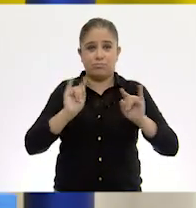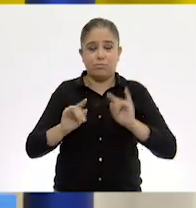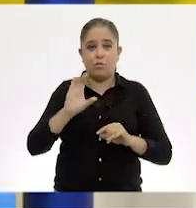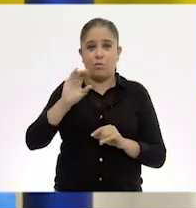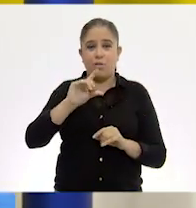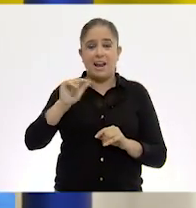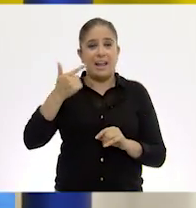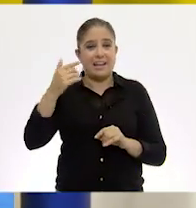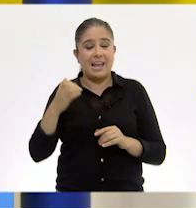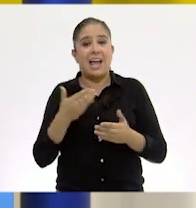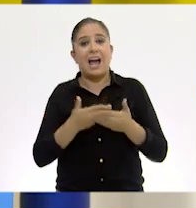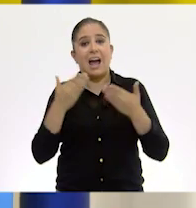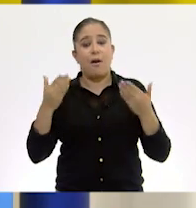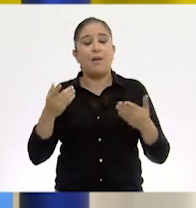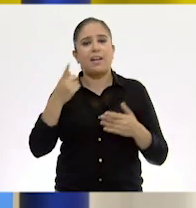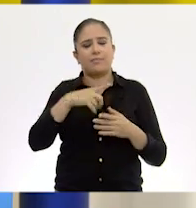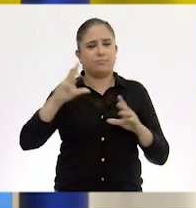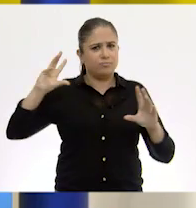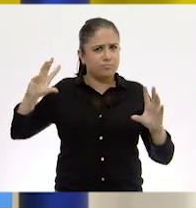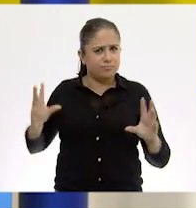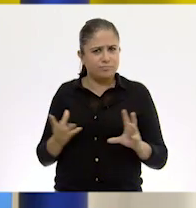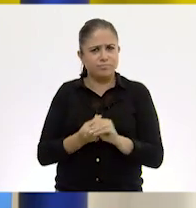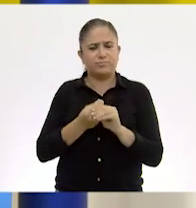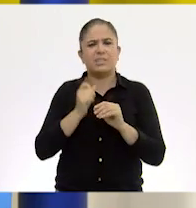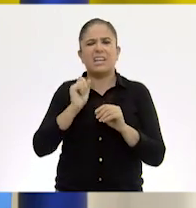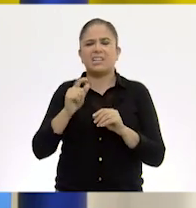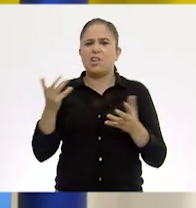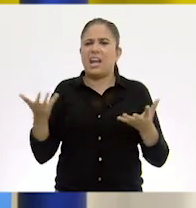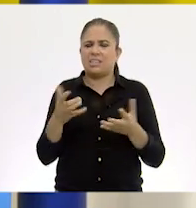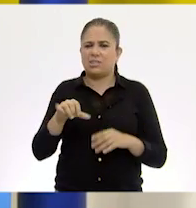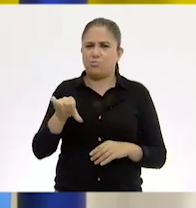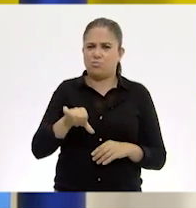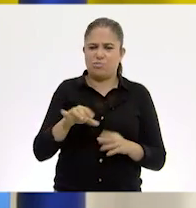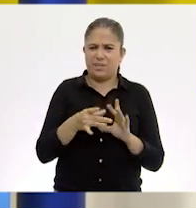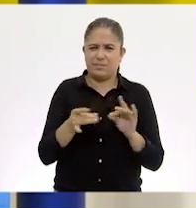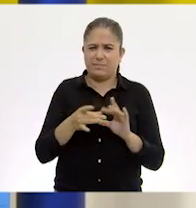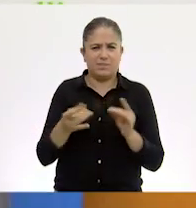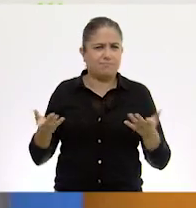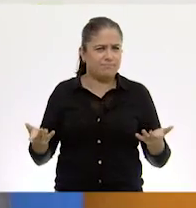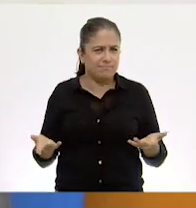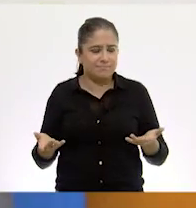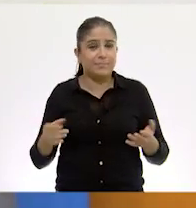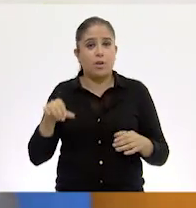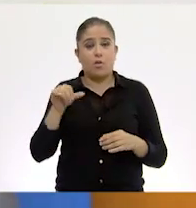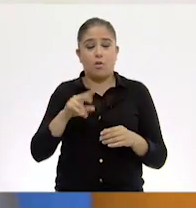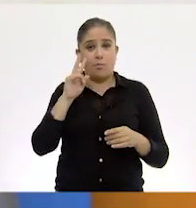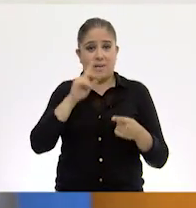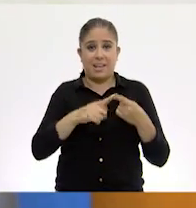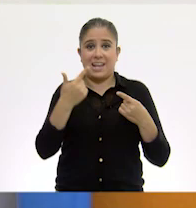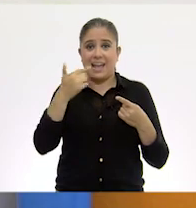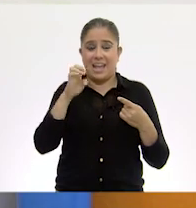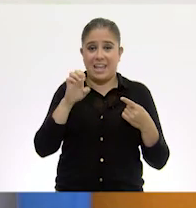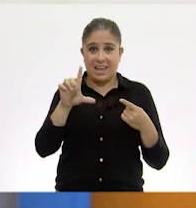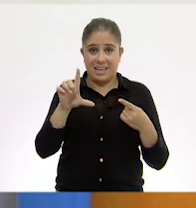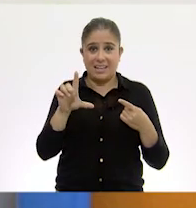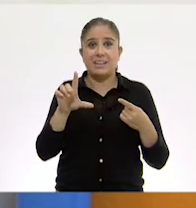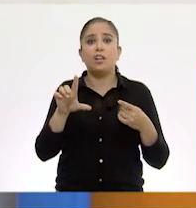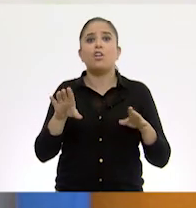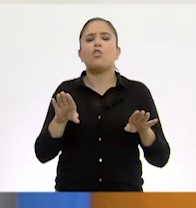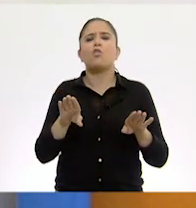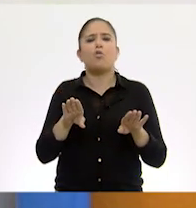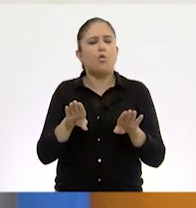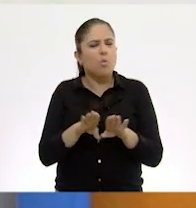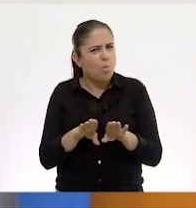bueno, ahora vamos a hacer una recapitulación de lo que hicimos, ¿sí? Hoy vimos a Gael de cómo